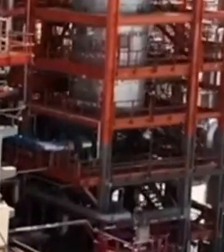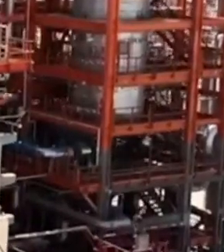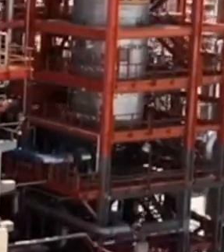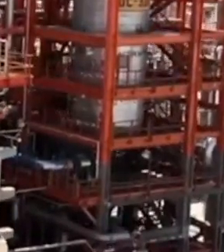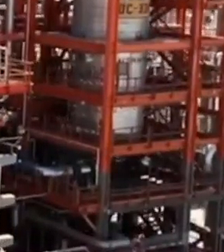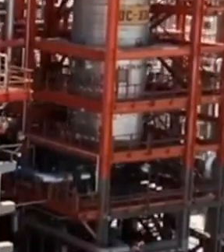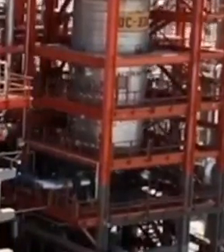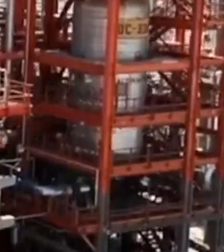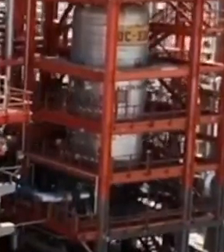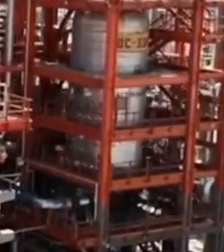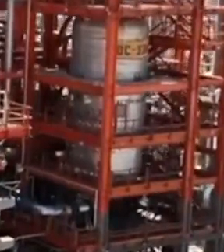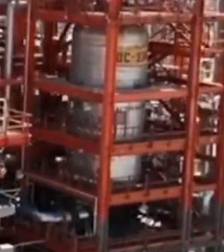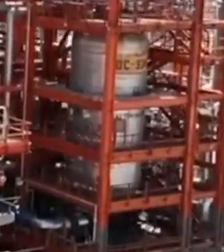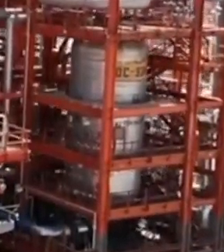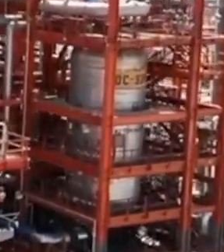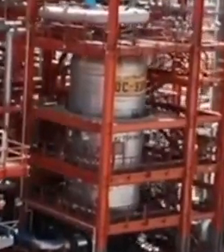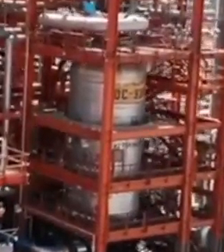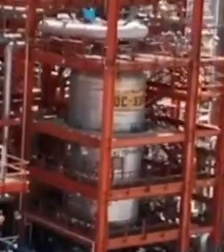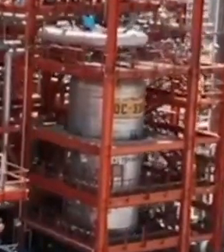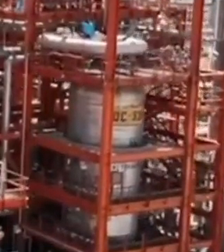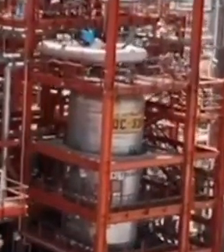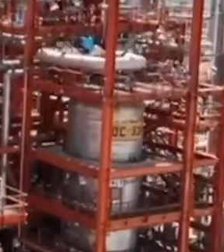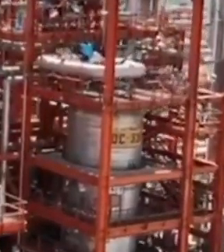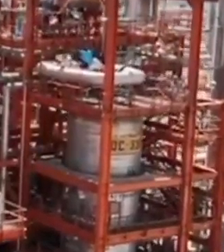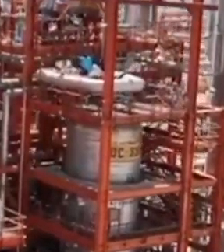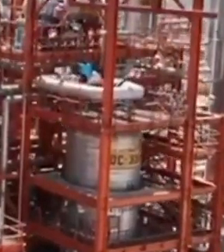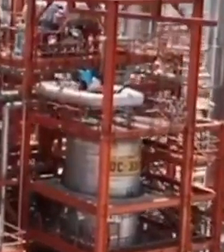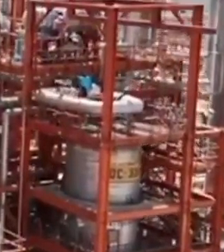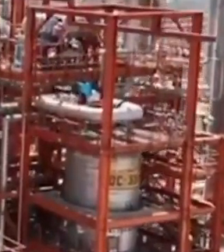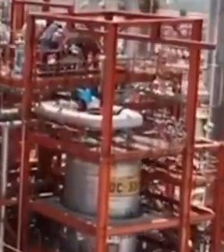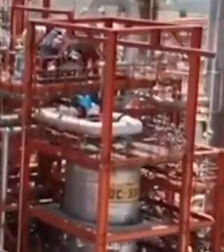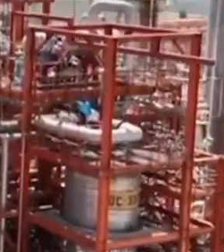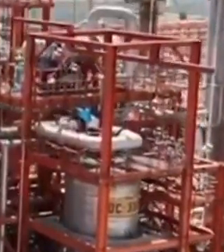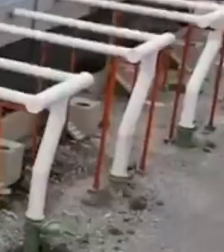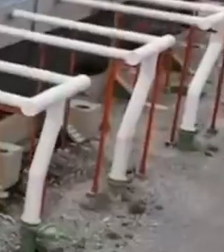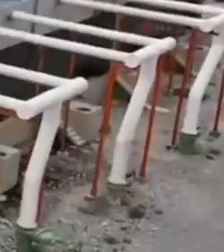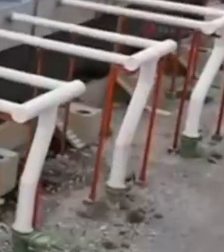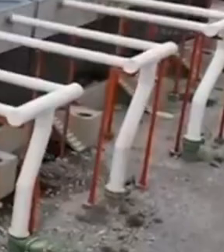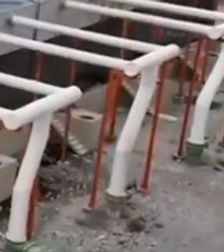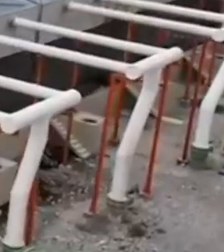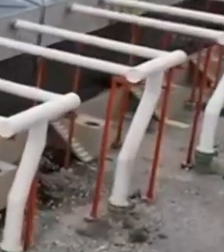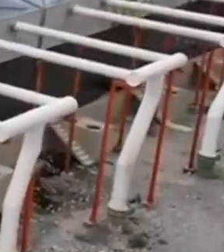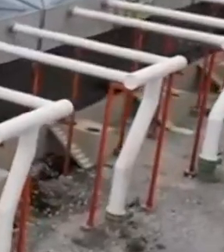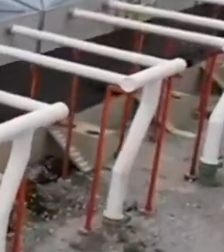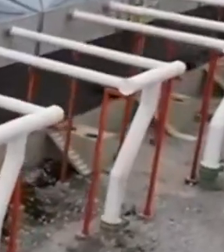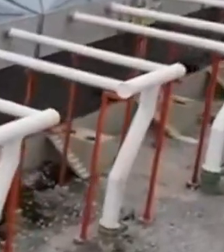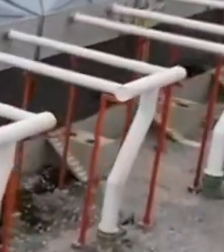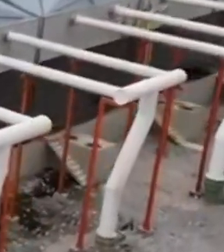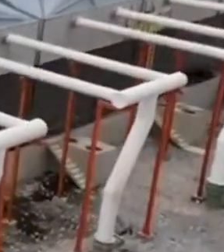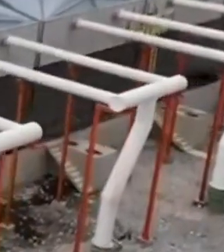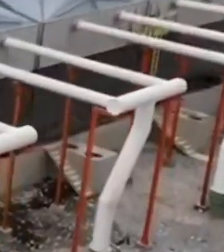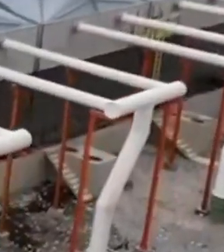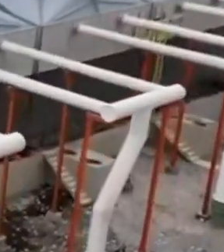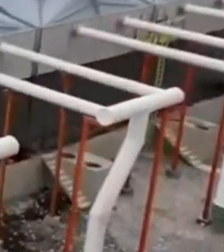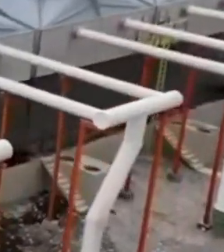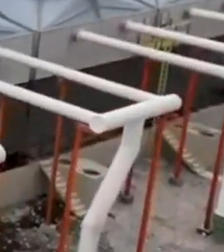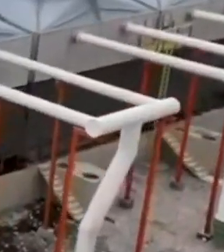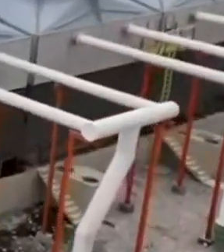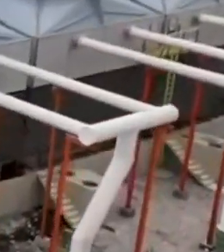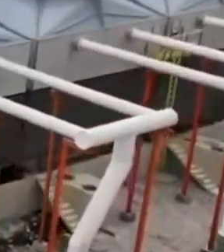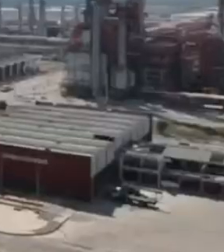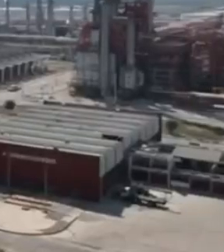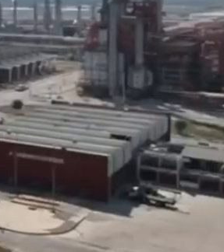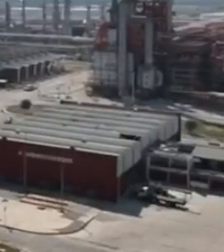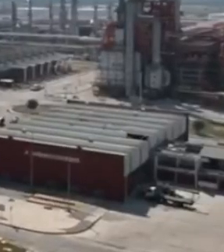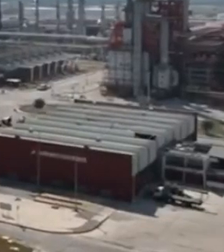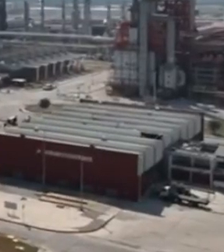invirtió 10.162 millones de pesos y 2.578 para 2024 dando especial